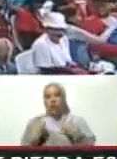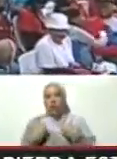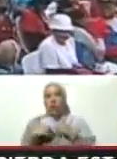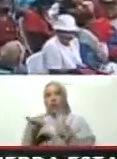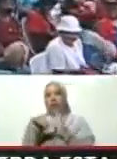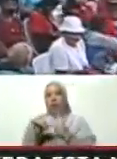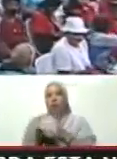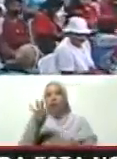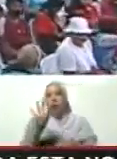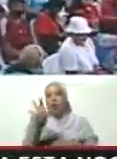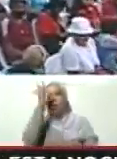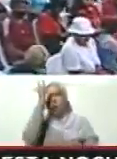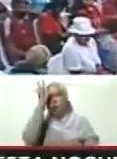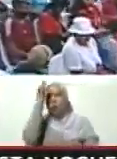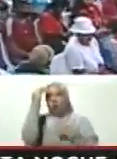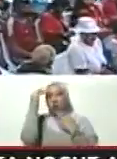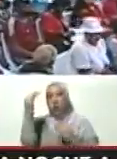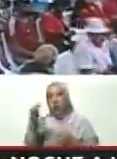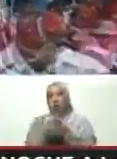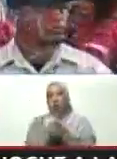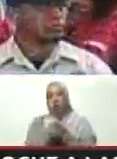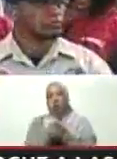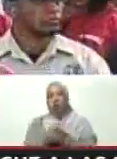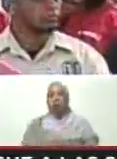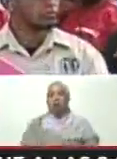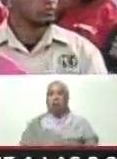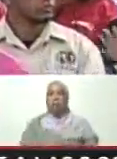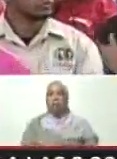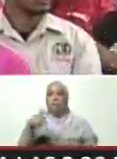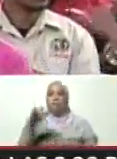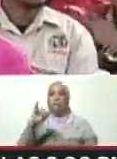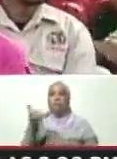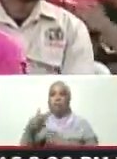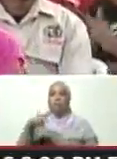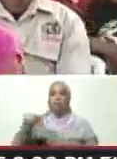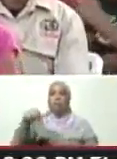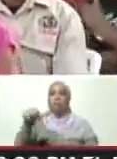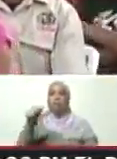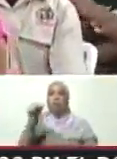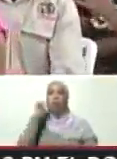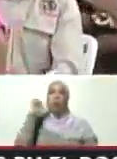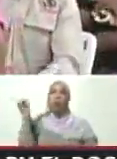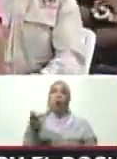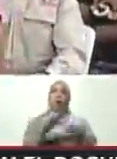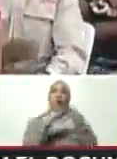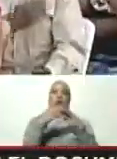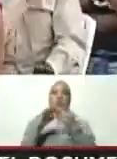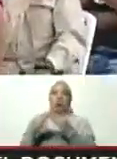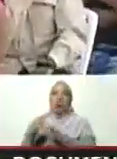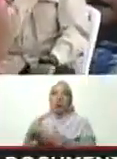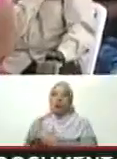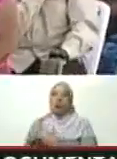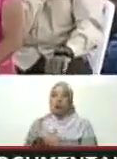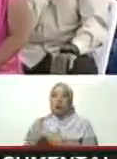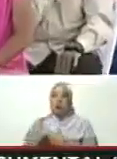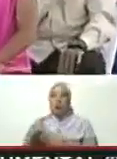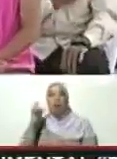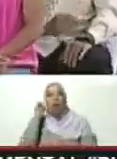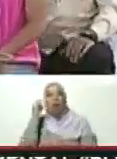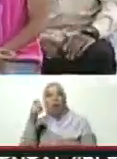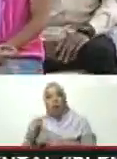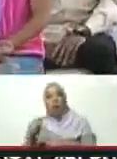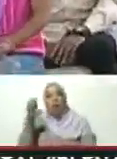mi saludo de Las Piñas, del Guarataro, donde es Erika Faría, entre